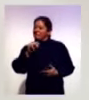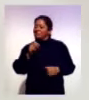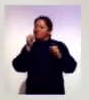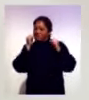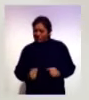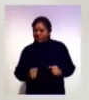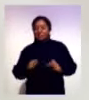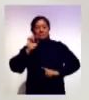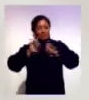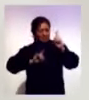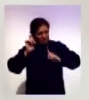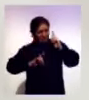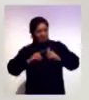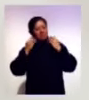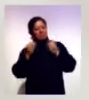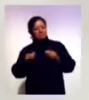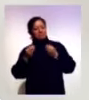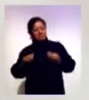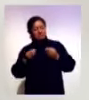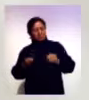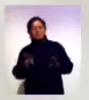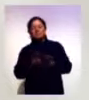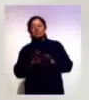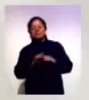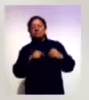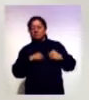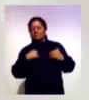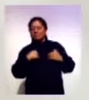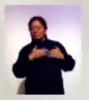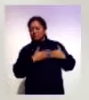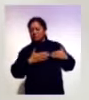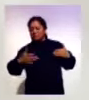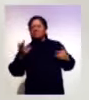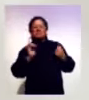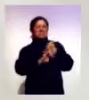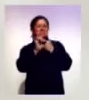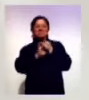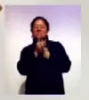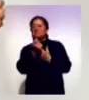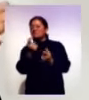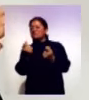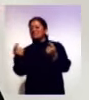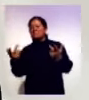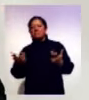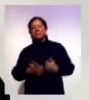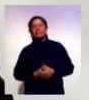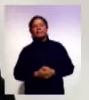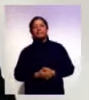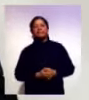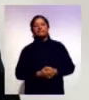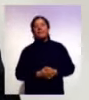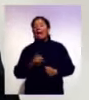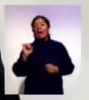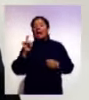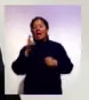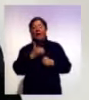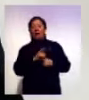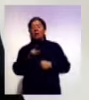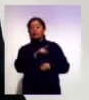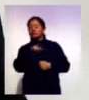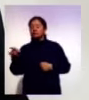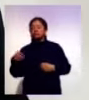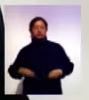dudas sobre cómo encauzar algún problema, alguna cuestión que viven en